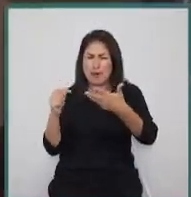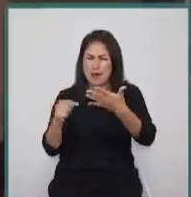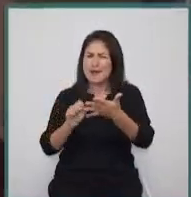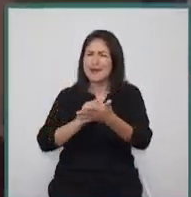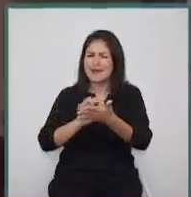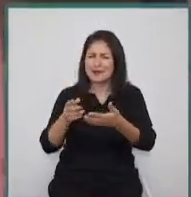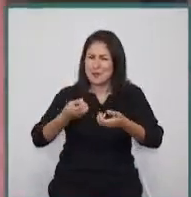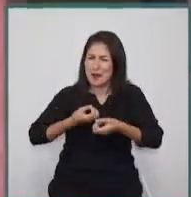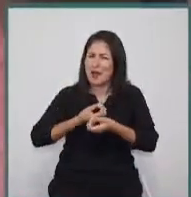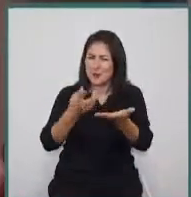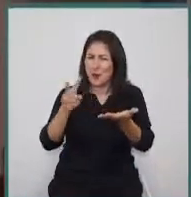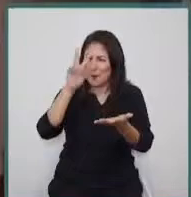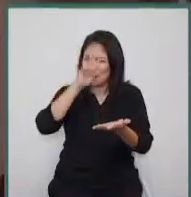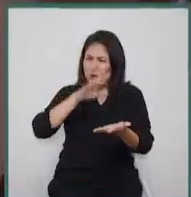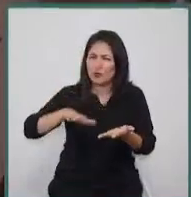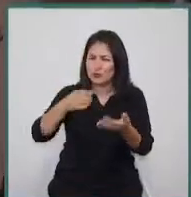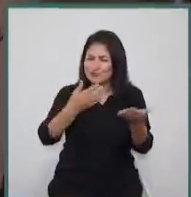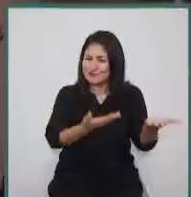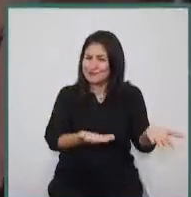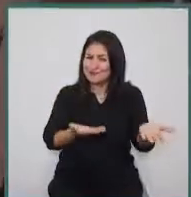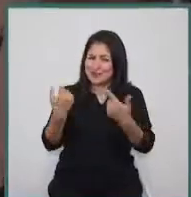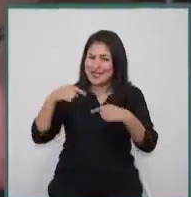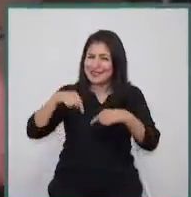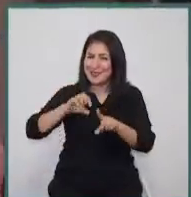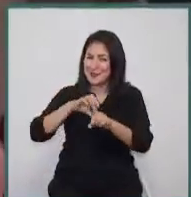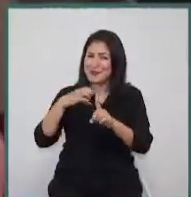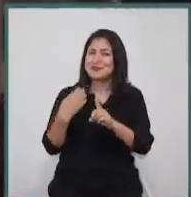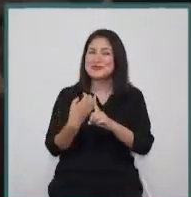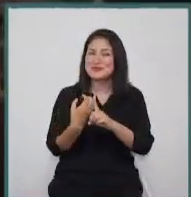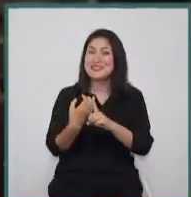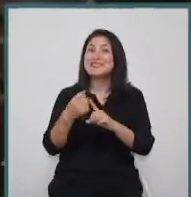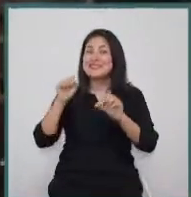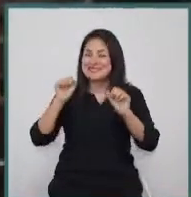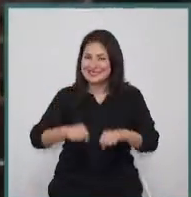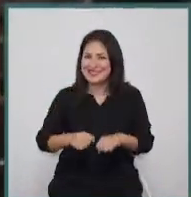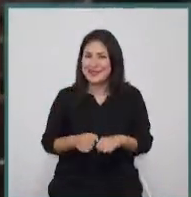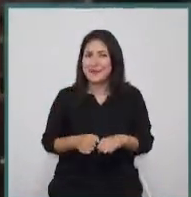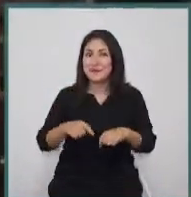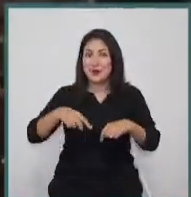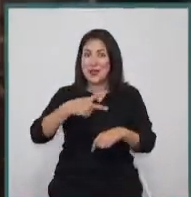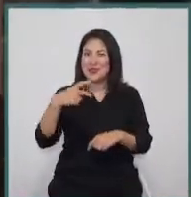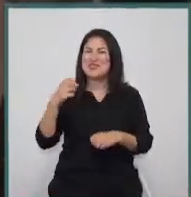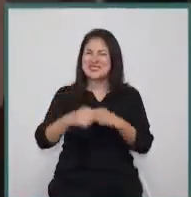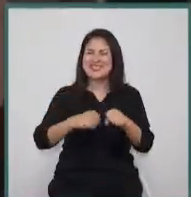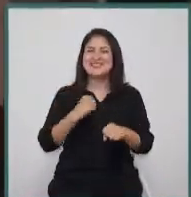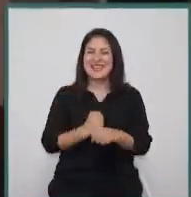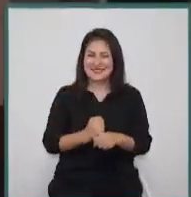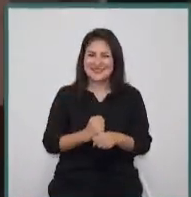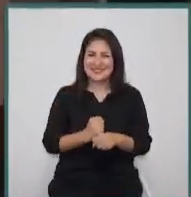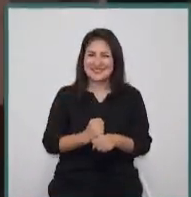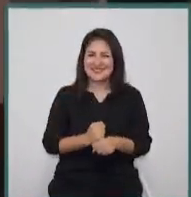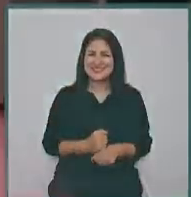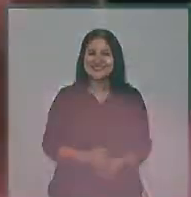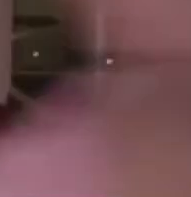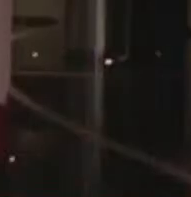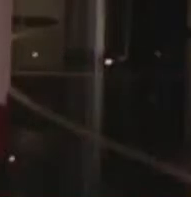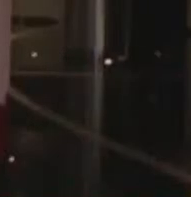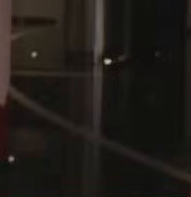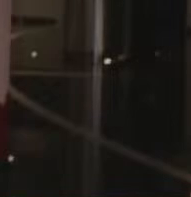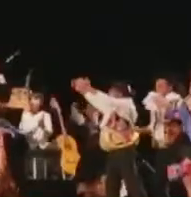Gran Teatro Nacional para todos los peruanos que quieran ser parte de nuestra cultura. Así es, por eso estamos en Modo